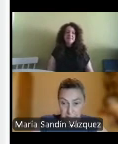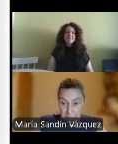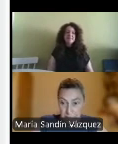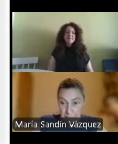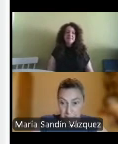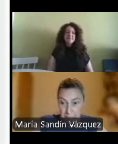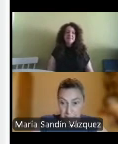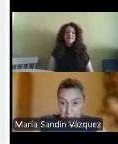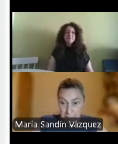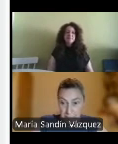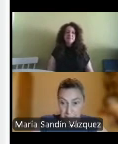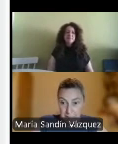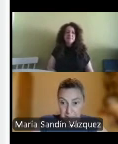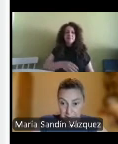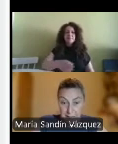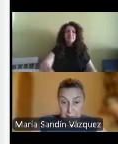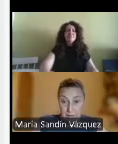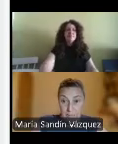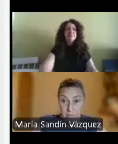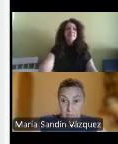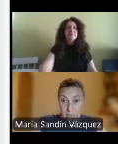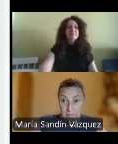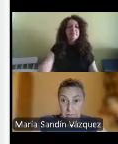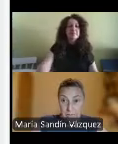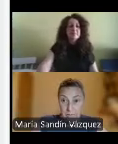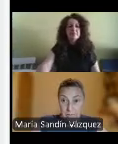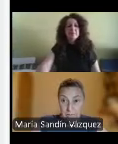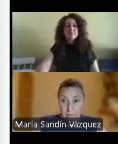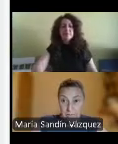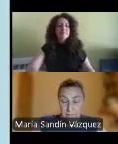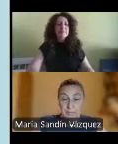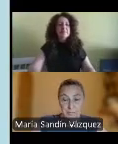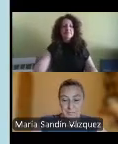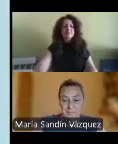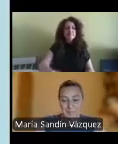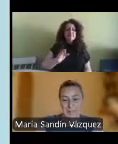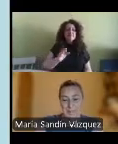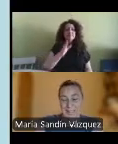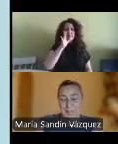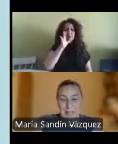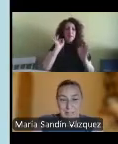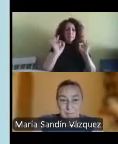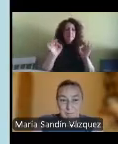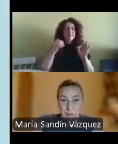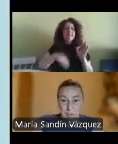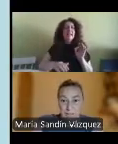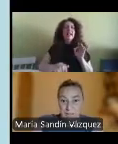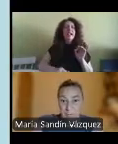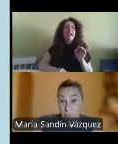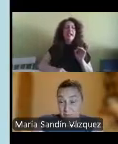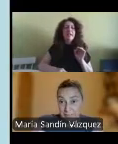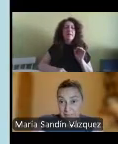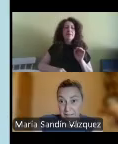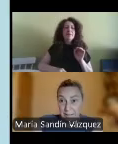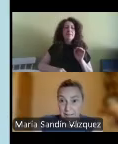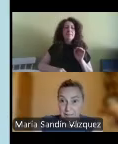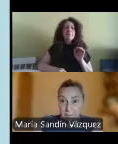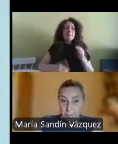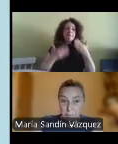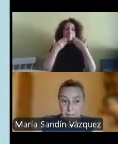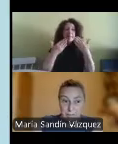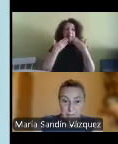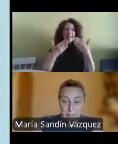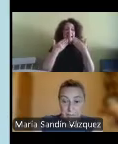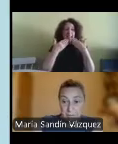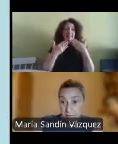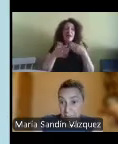María, perfecto. ¿Ahora ya estoy? Sí, perfecto. Vale. Bueno, pues muchísimas